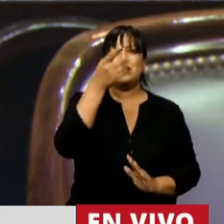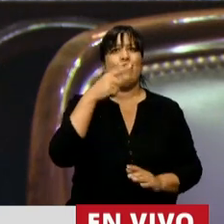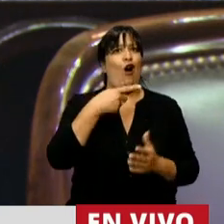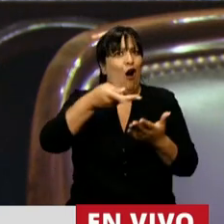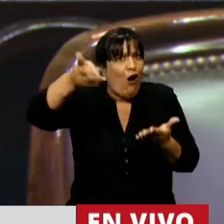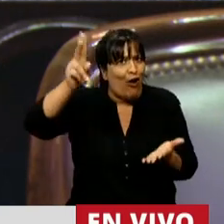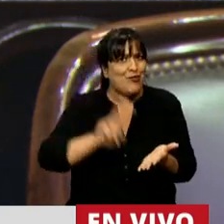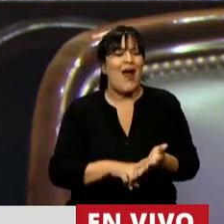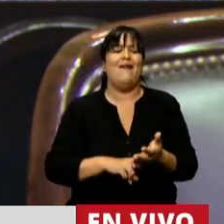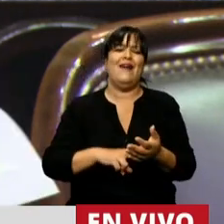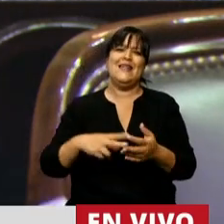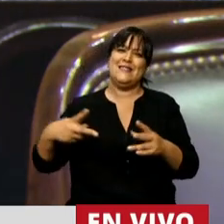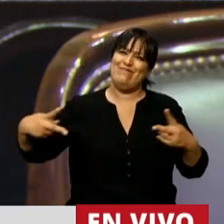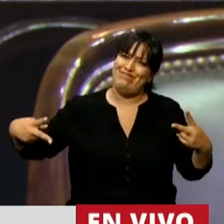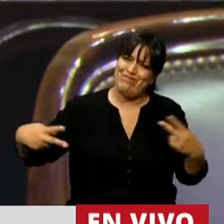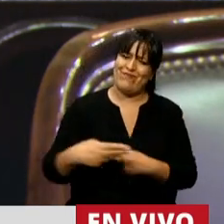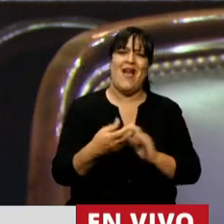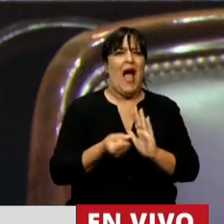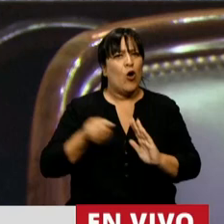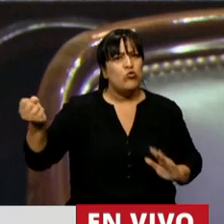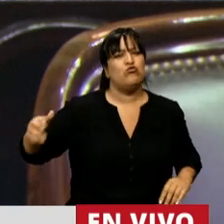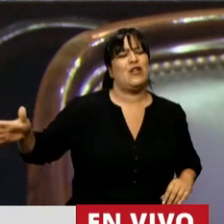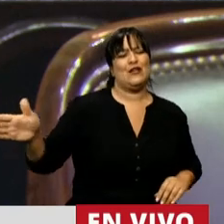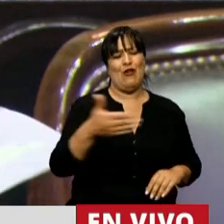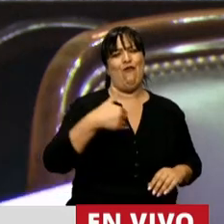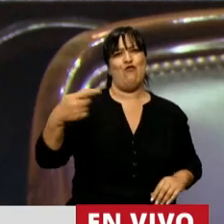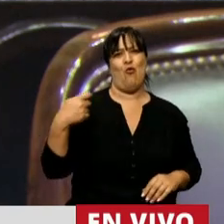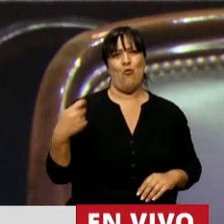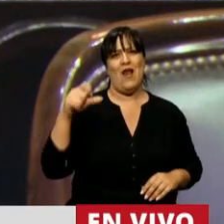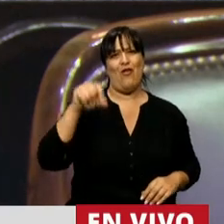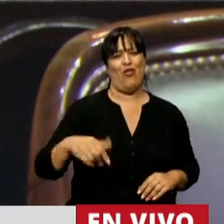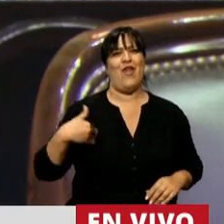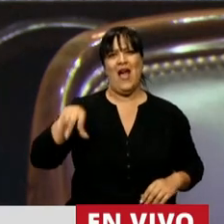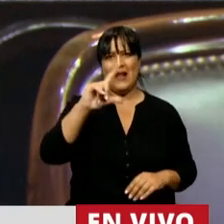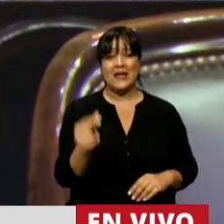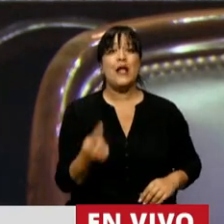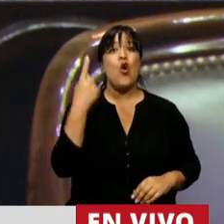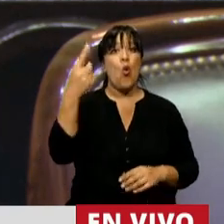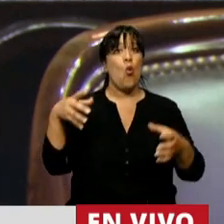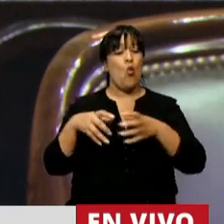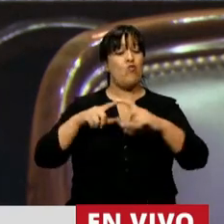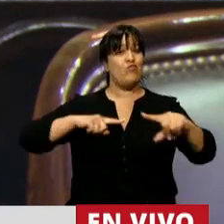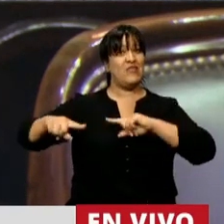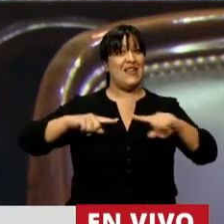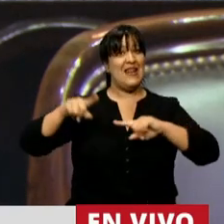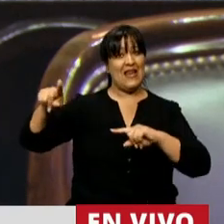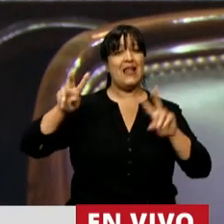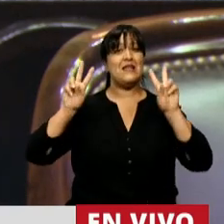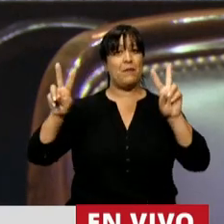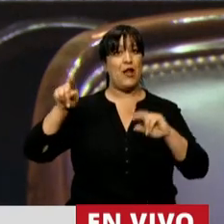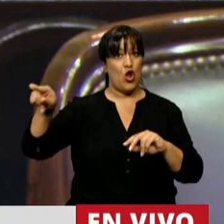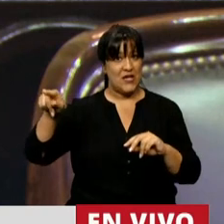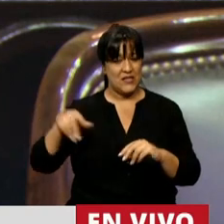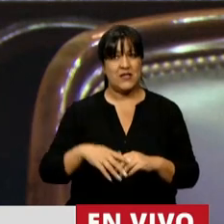el bolsillo a todos los jubilados de la Argentina. Y voy a terminar con lo que dijo un dirigente peronista, Carlos Núñez, jubilado de la Plaza de